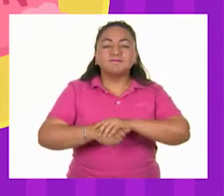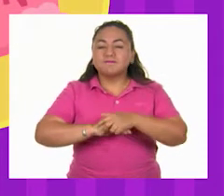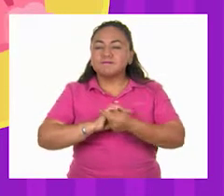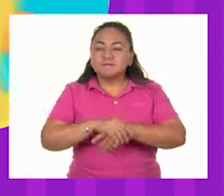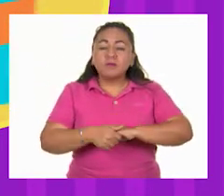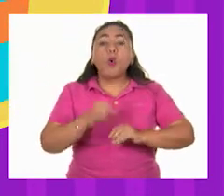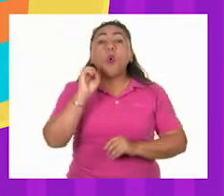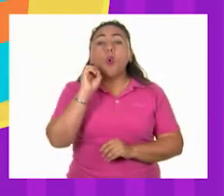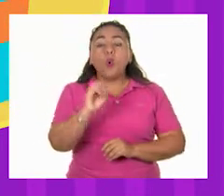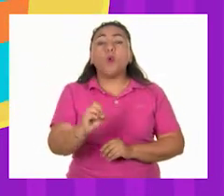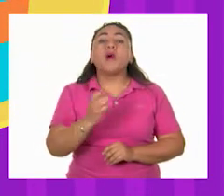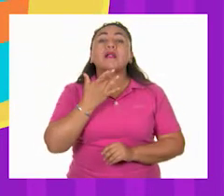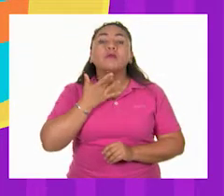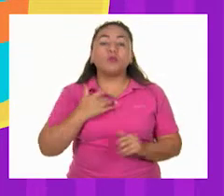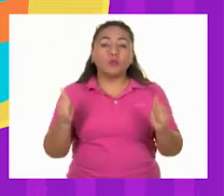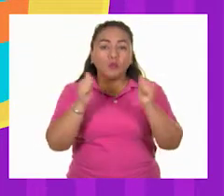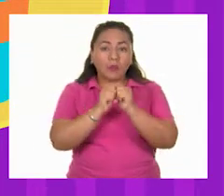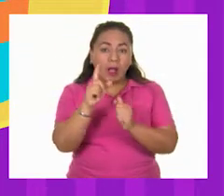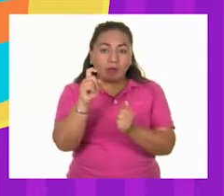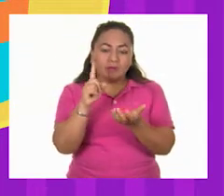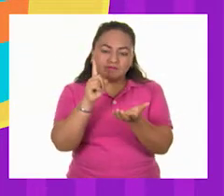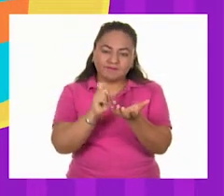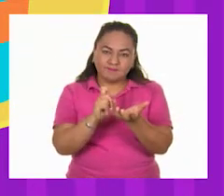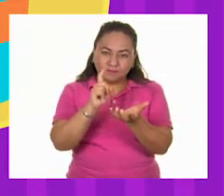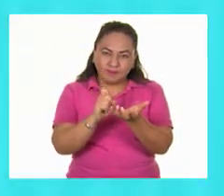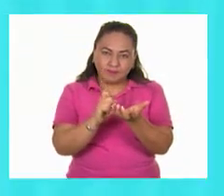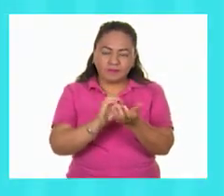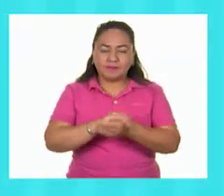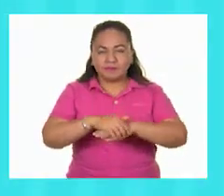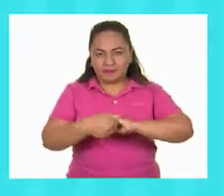o aplica desinfectante a base de agua y alcohol.